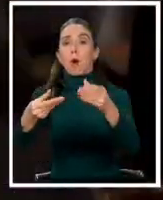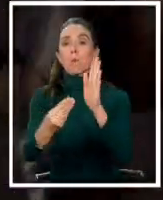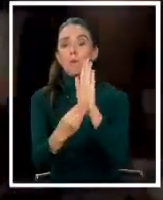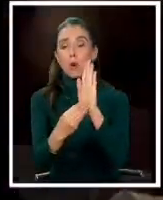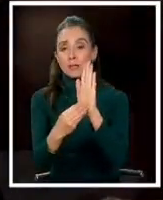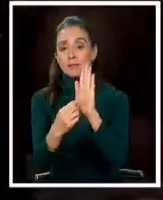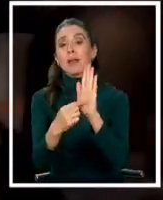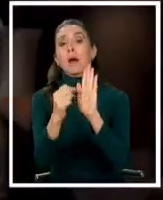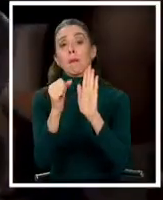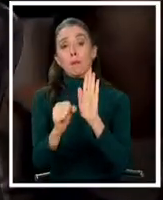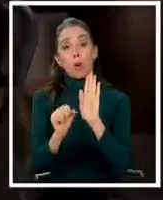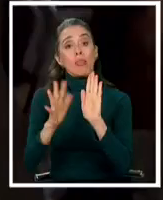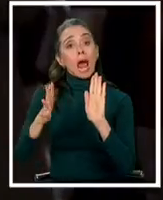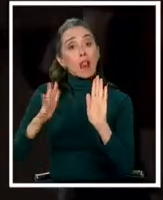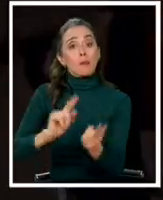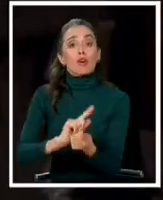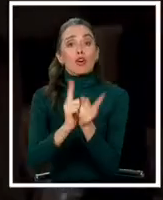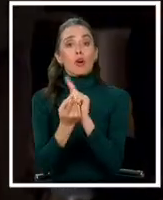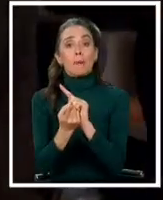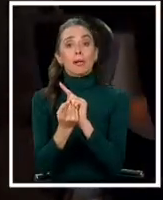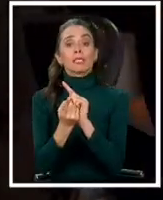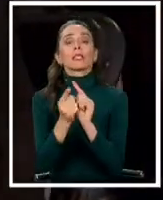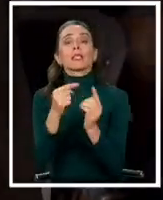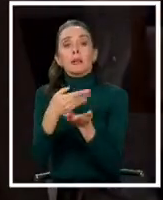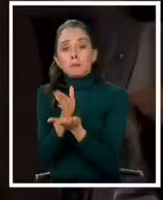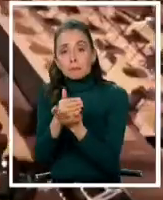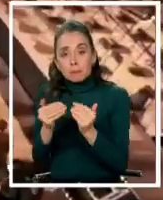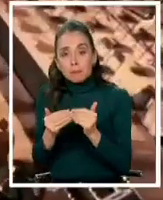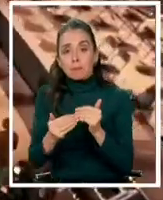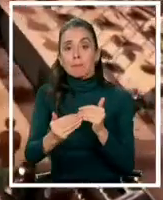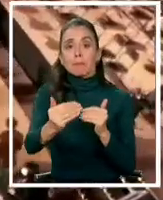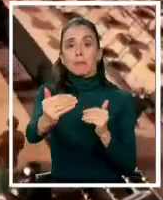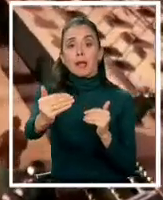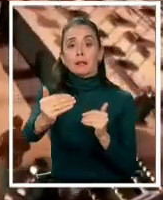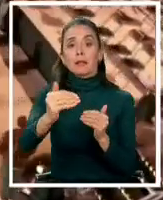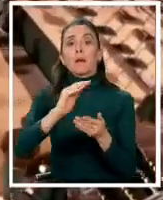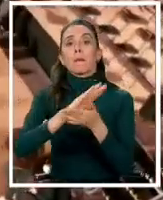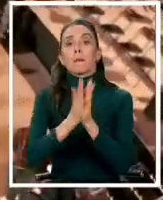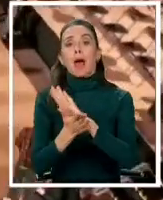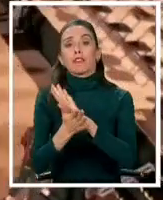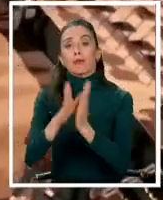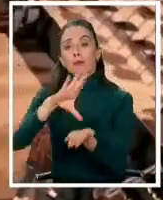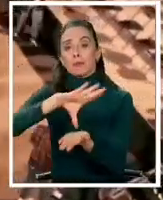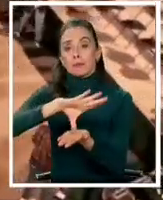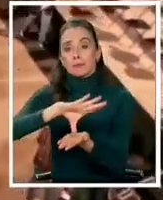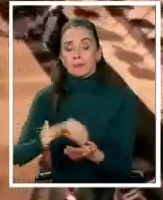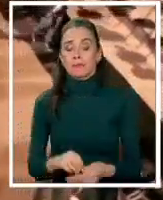vez podría convertirse en la hoja de ruta de todo un país.